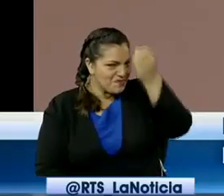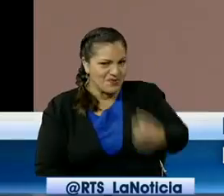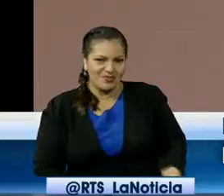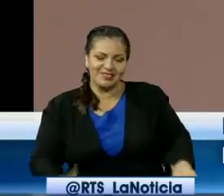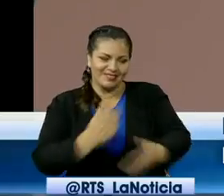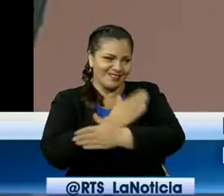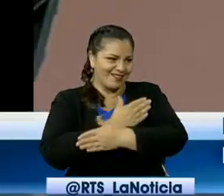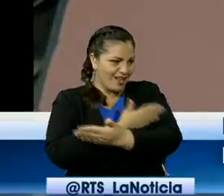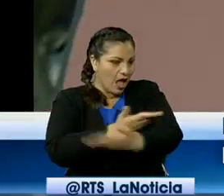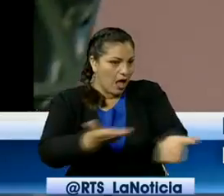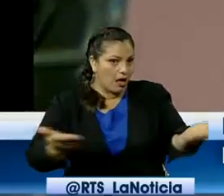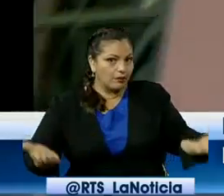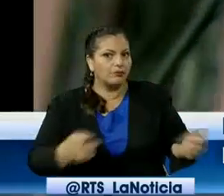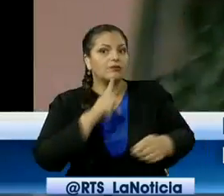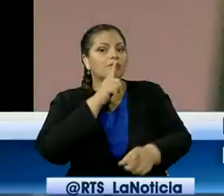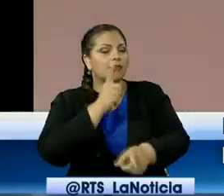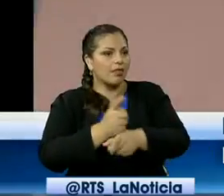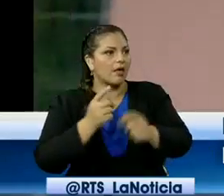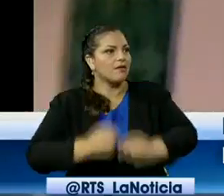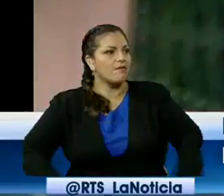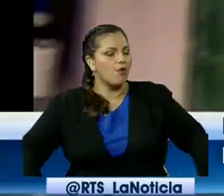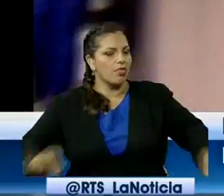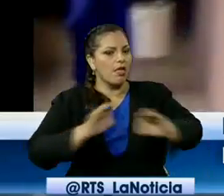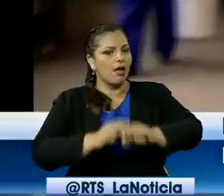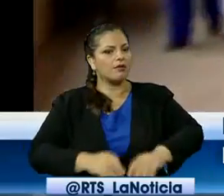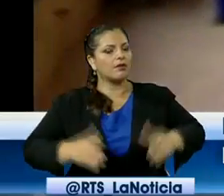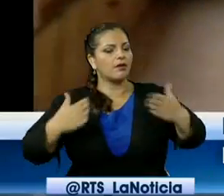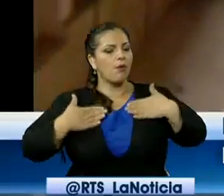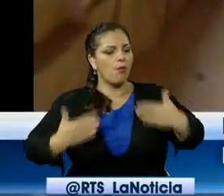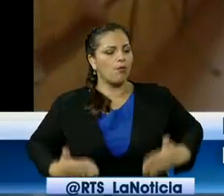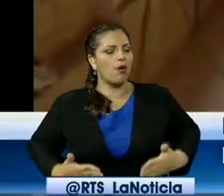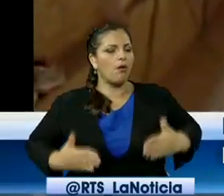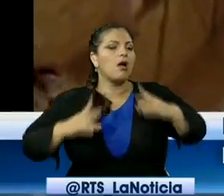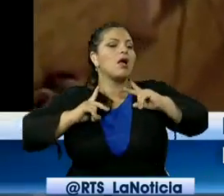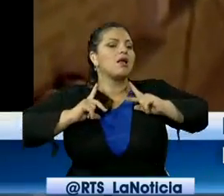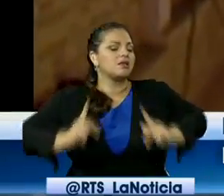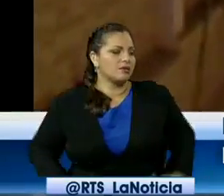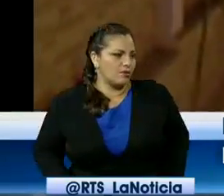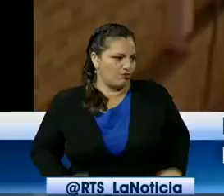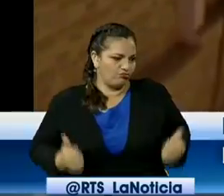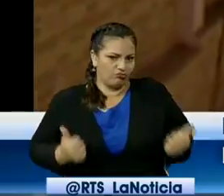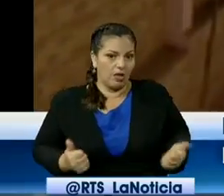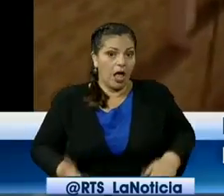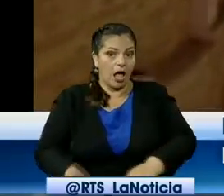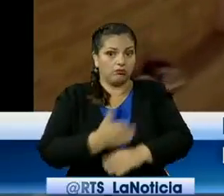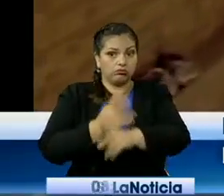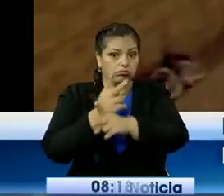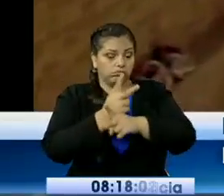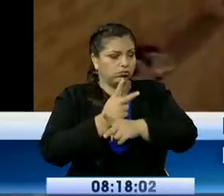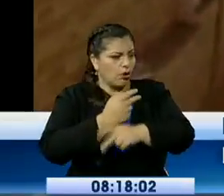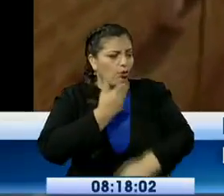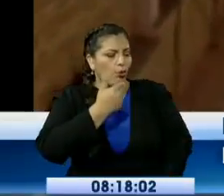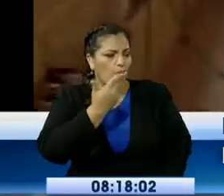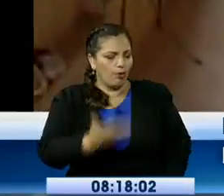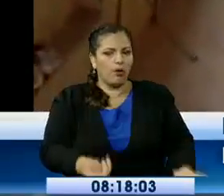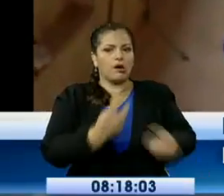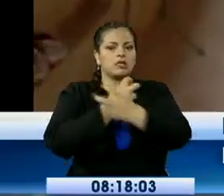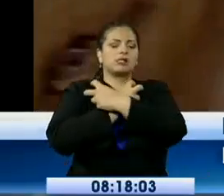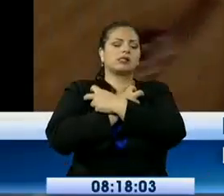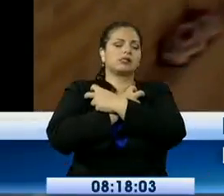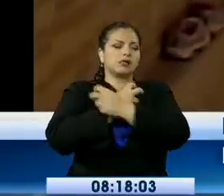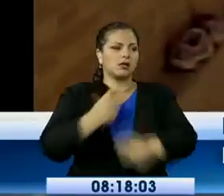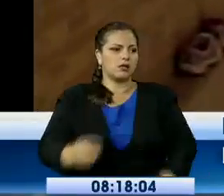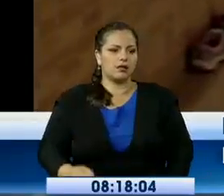es la prevención y por eso estamos con nuestra 17ª campaña de desratización en la ciudad de Guayaquil. Hoy en el Fortín,